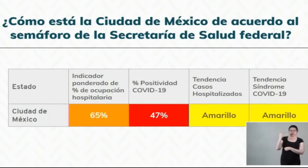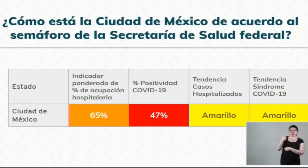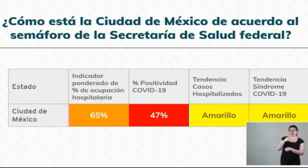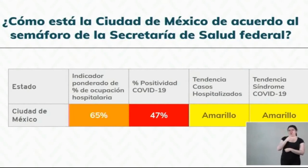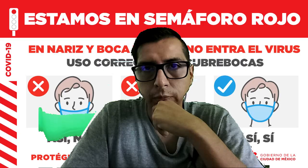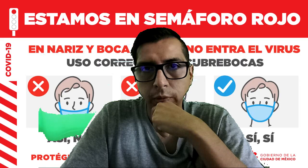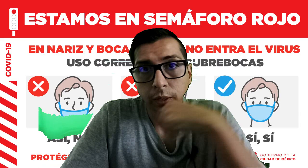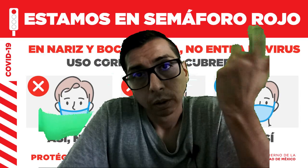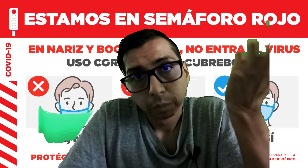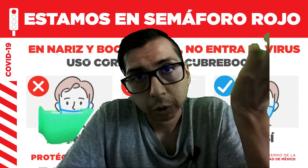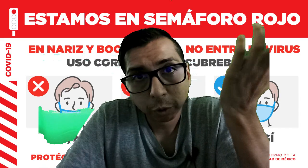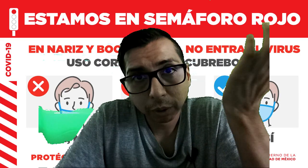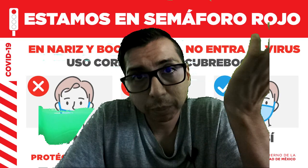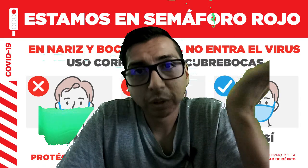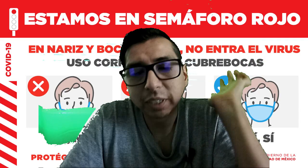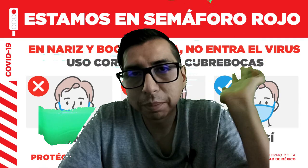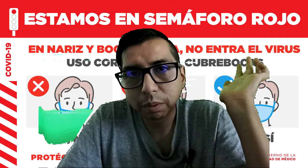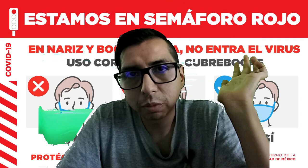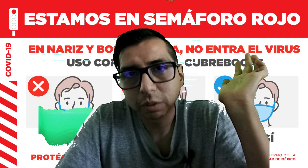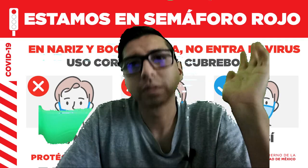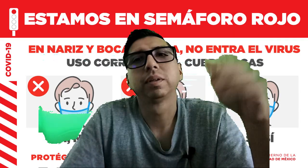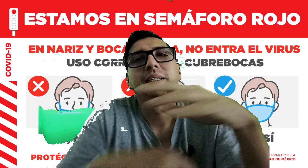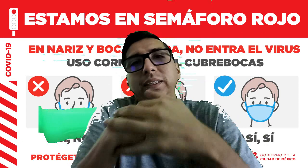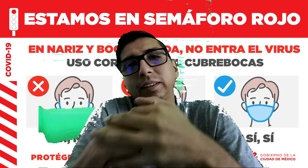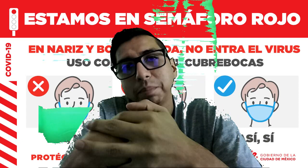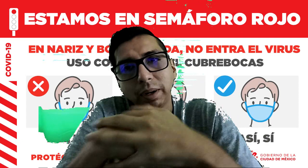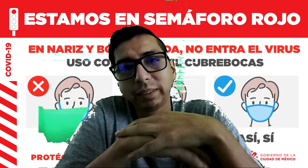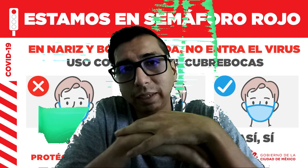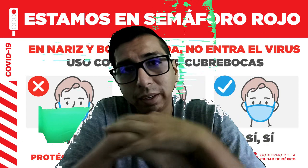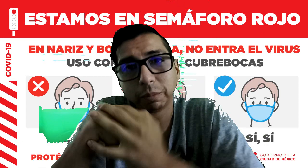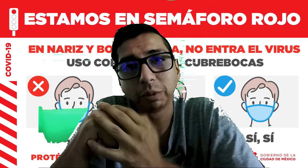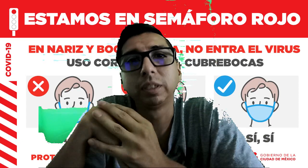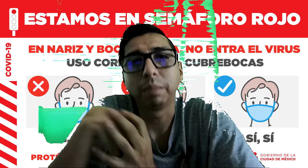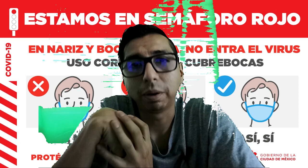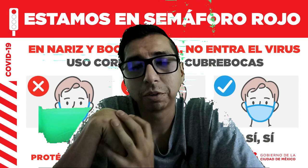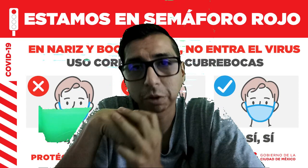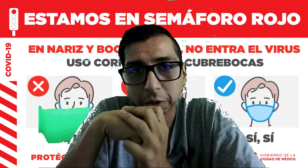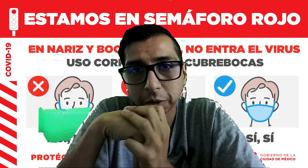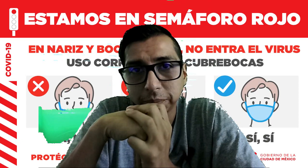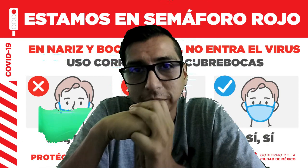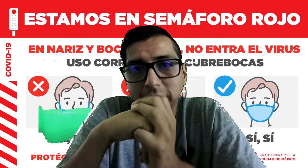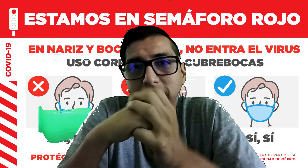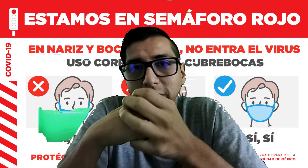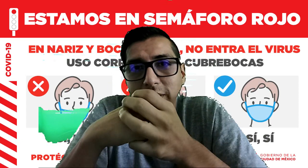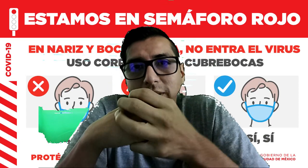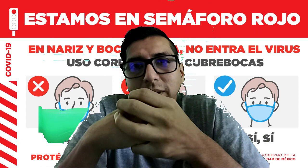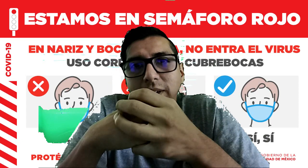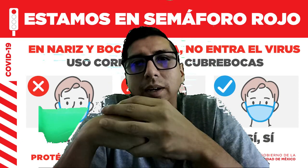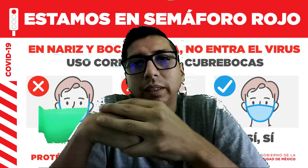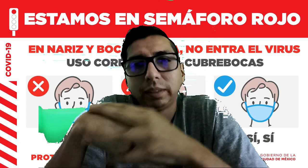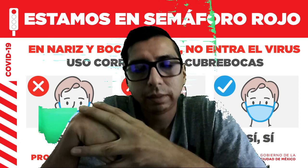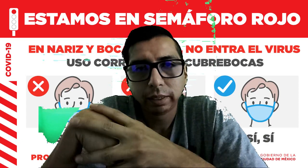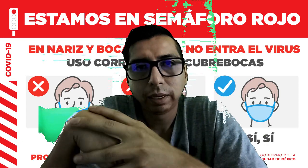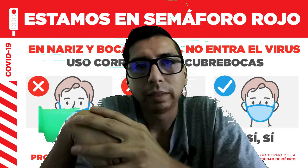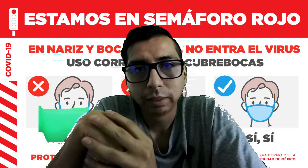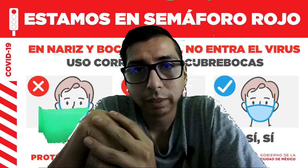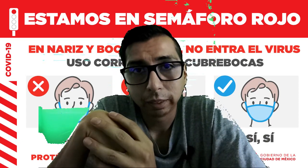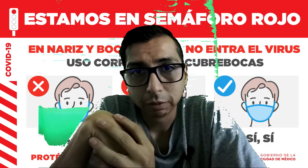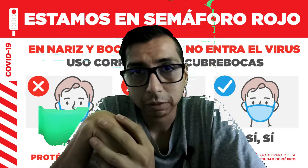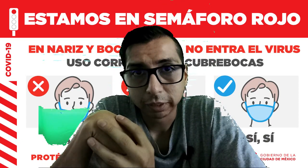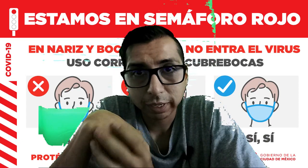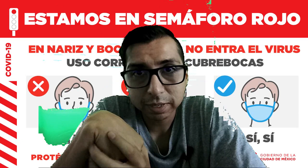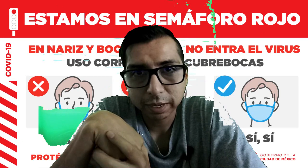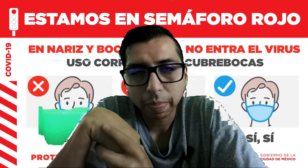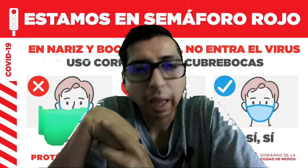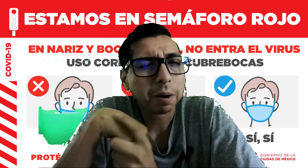rojo. Pues bueno, amigo, ya vimos. La siguiente semana seguiremos en semáforo rojo. Así que a